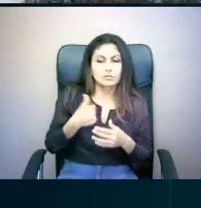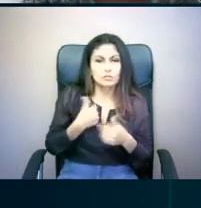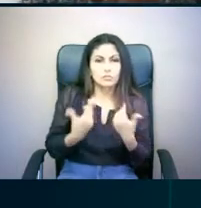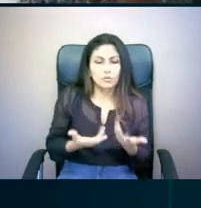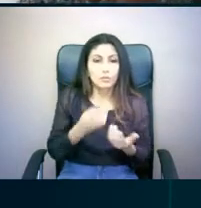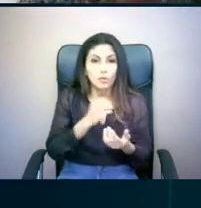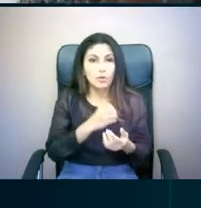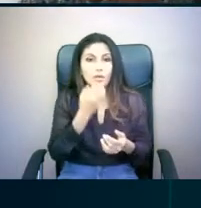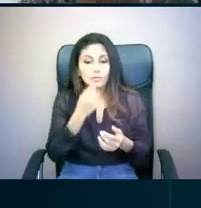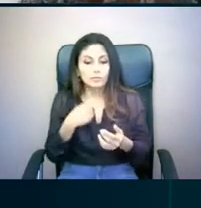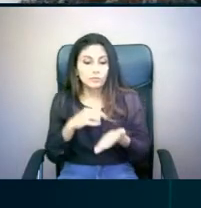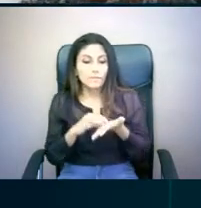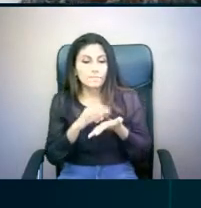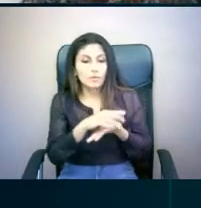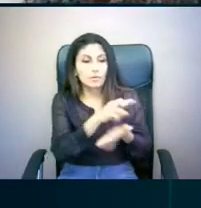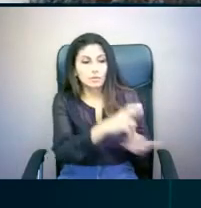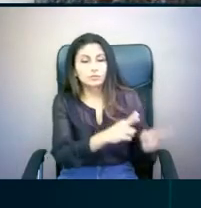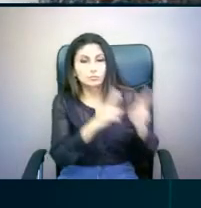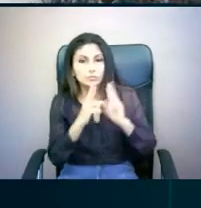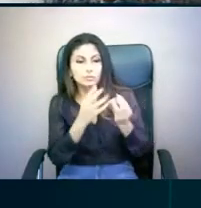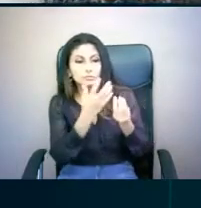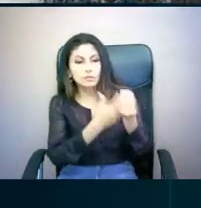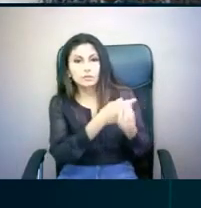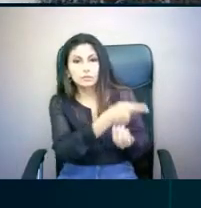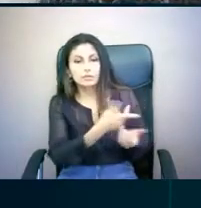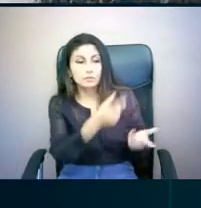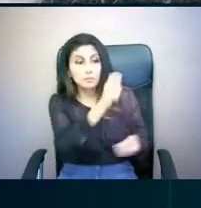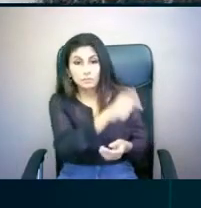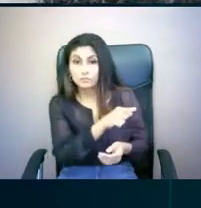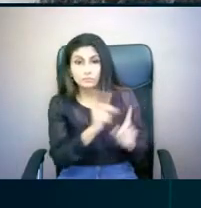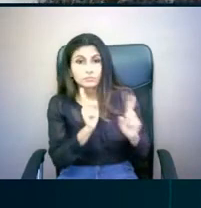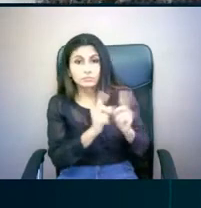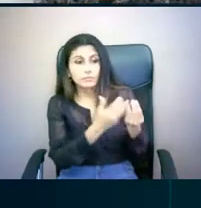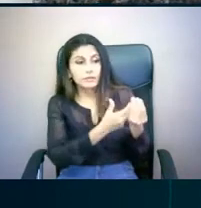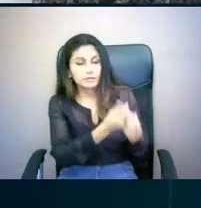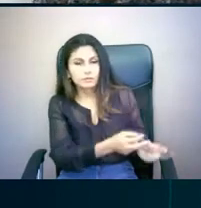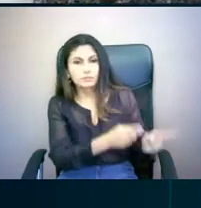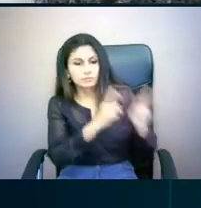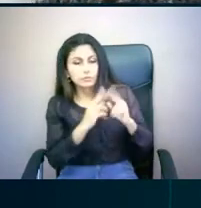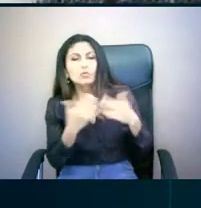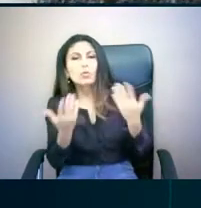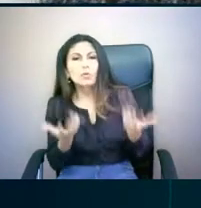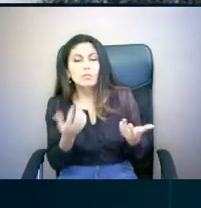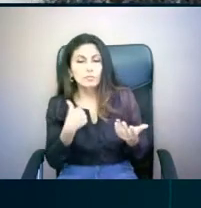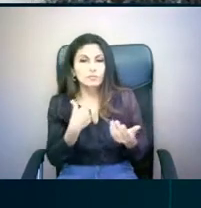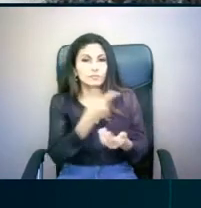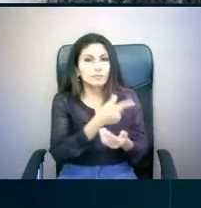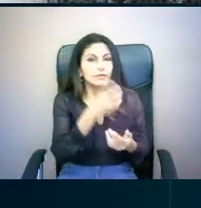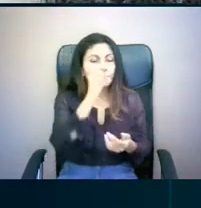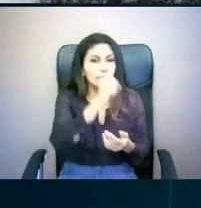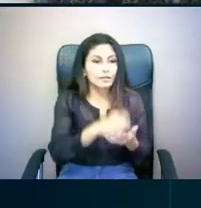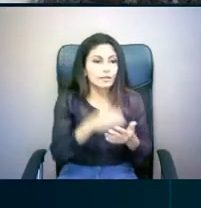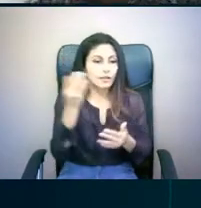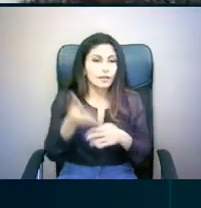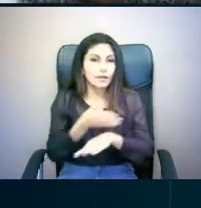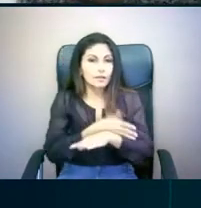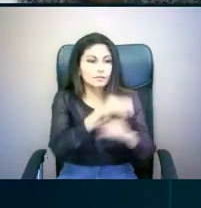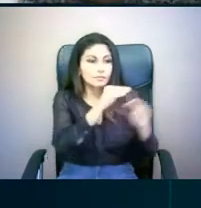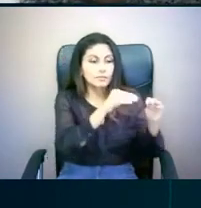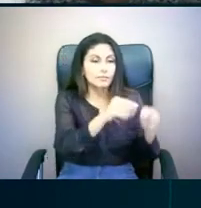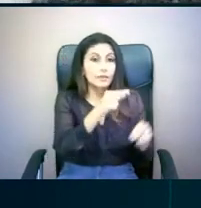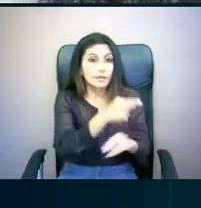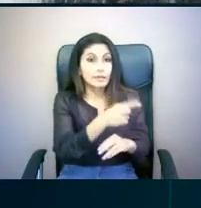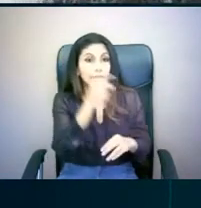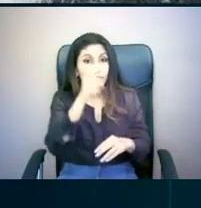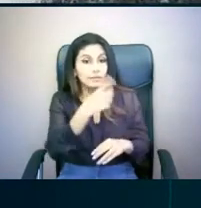dar respuesta a una pregunta que yo le estoy haciendo. Pues porque claramente eso no corresponde a unas sentencias predeterminadas, sino que él tiene que tratar de aprender lo que yo le